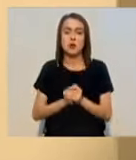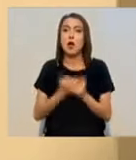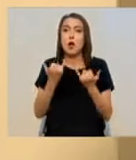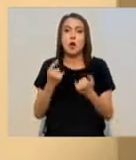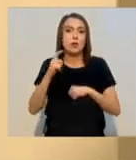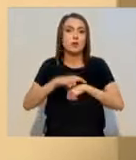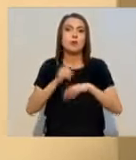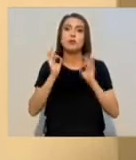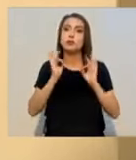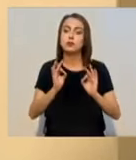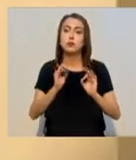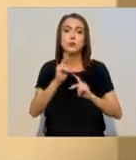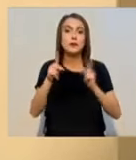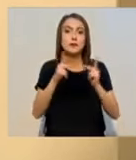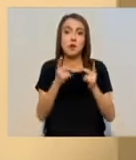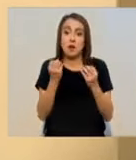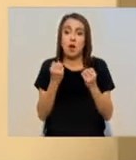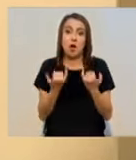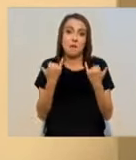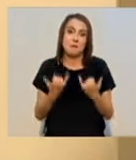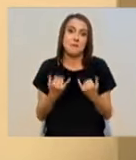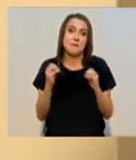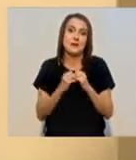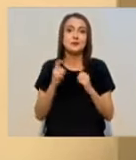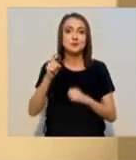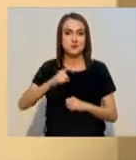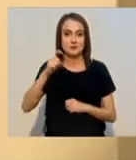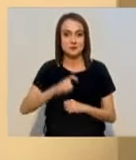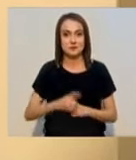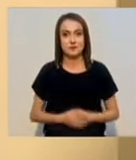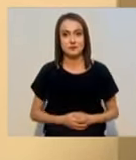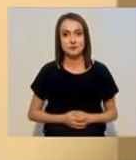justo a tiempo cuando más lo necesitamos.